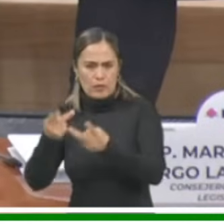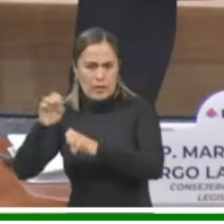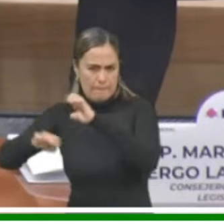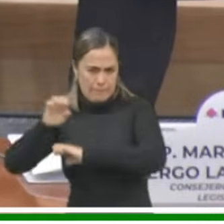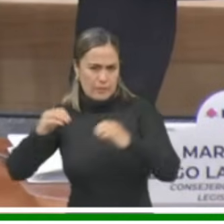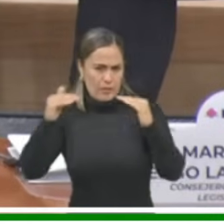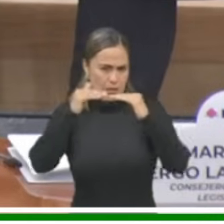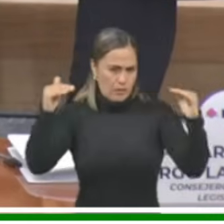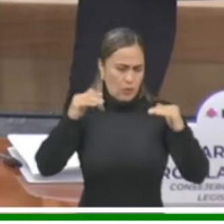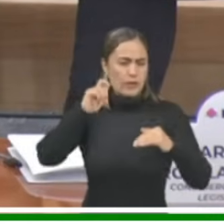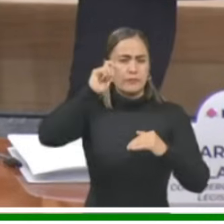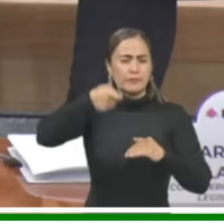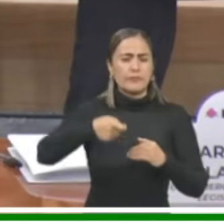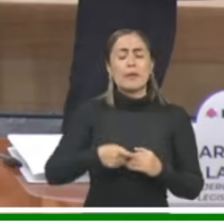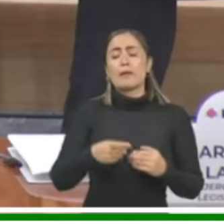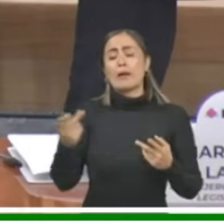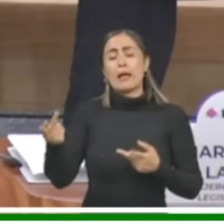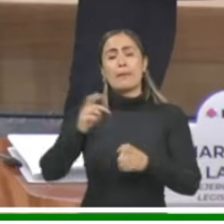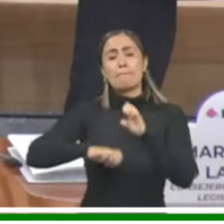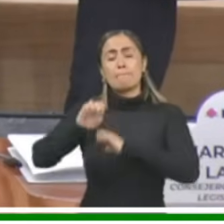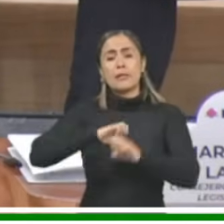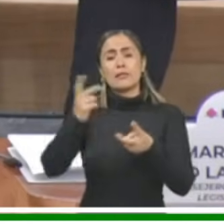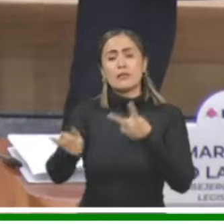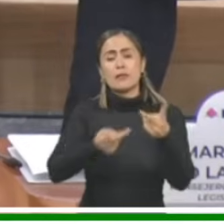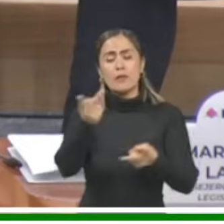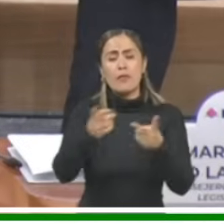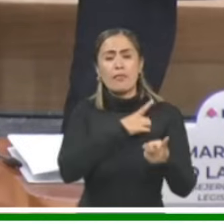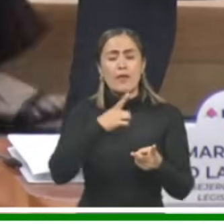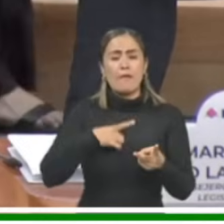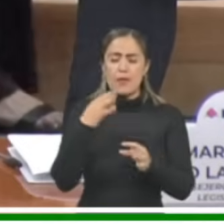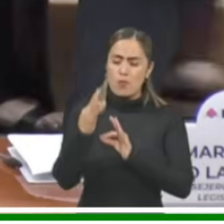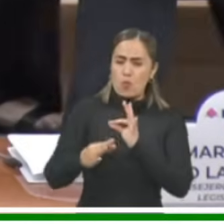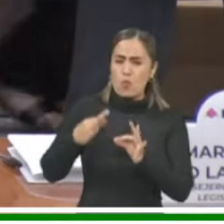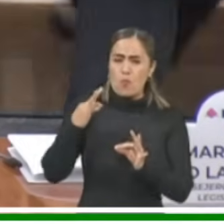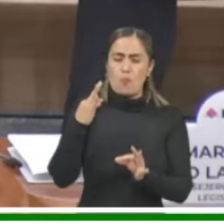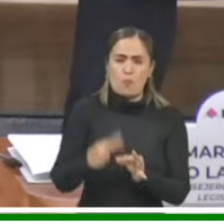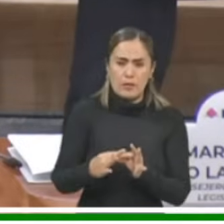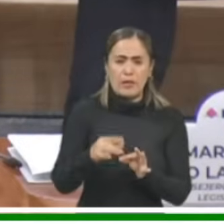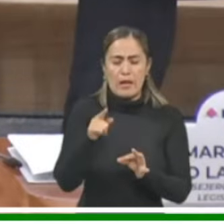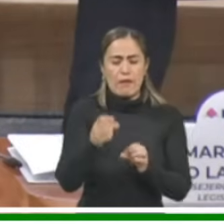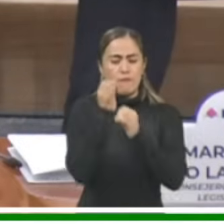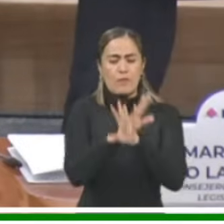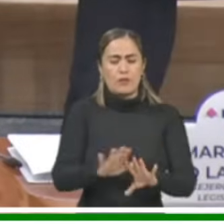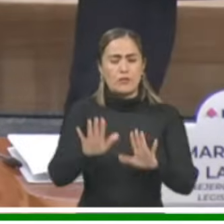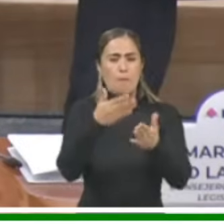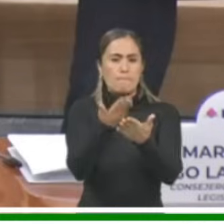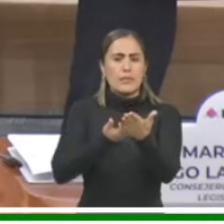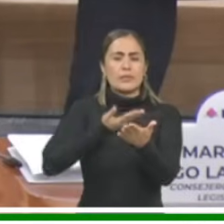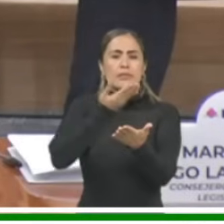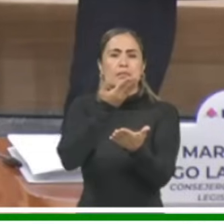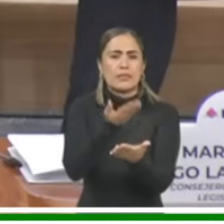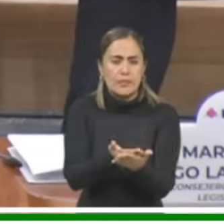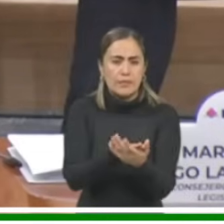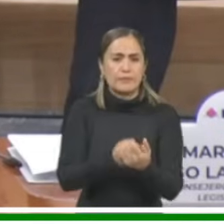la modalidad en la que las encuestadoras deberán cumplir con la obligación consistente en presentar la información relativa al